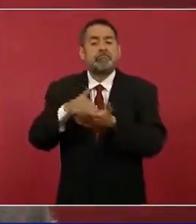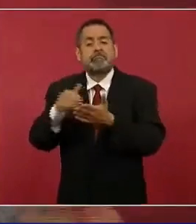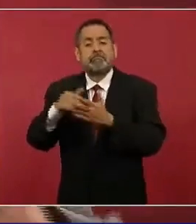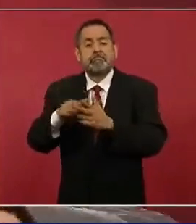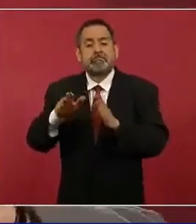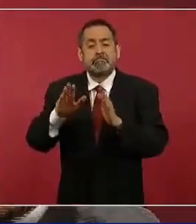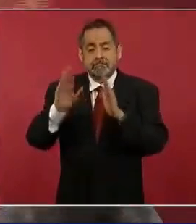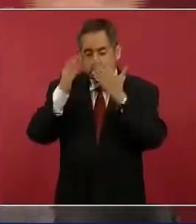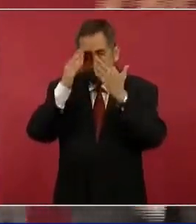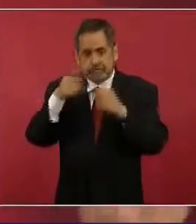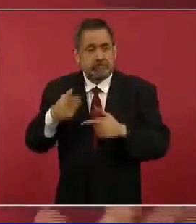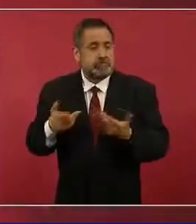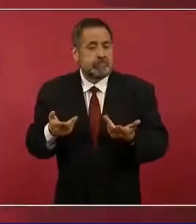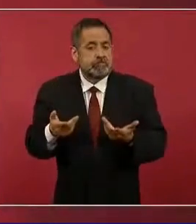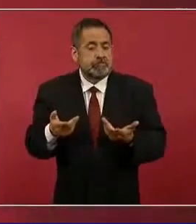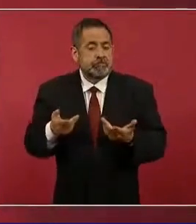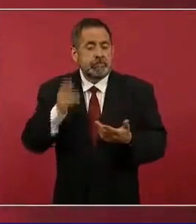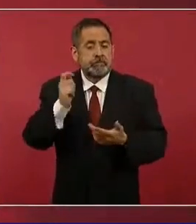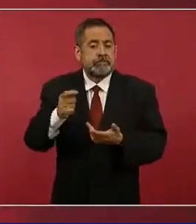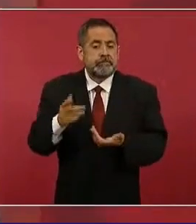de que el periodismo